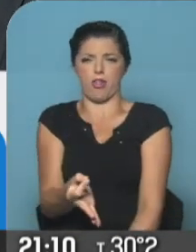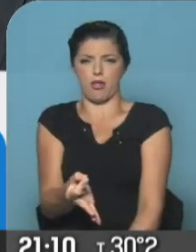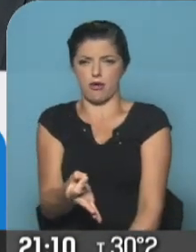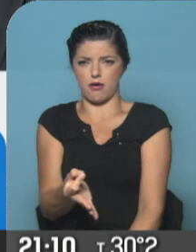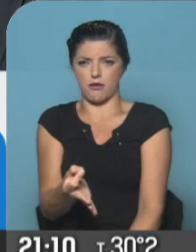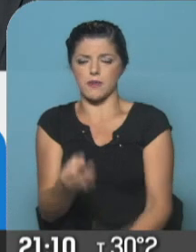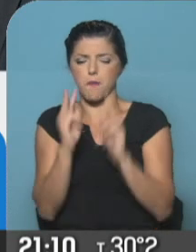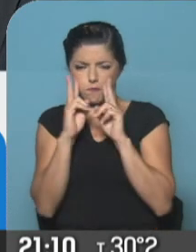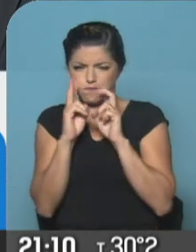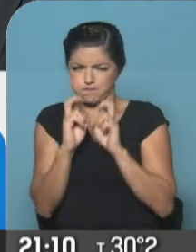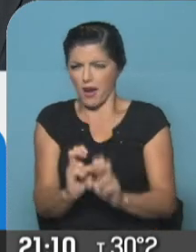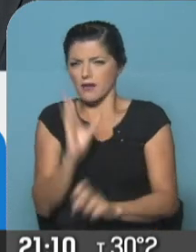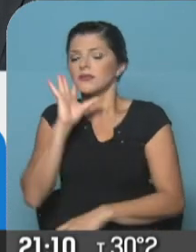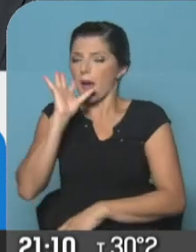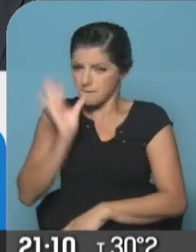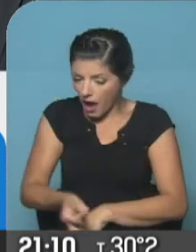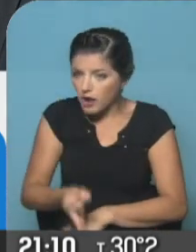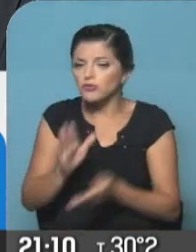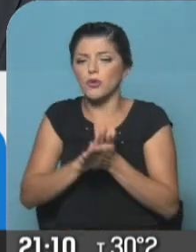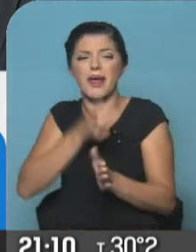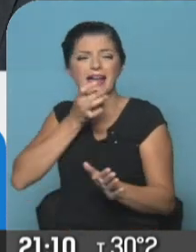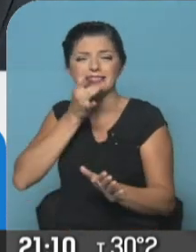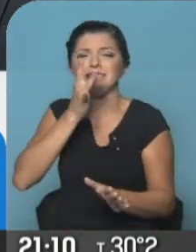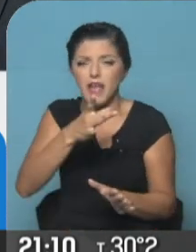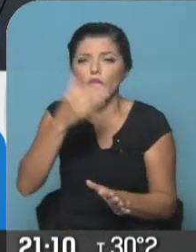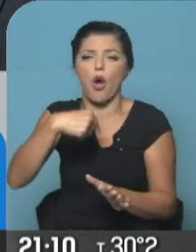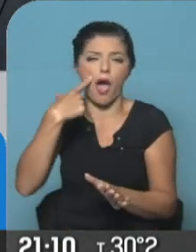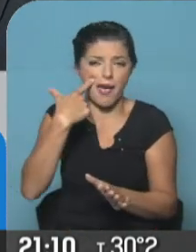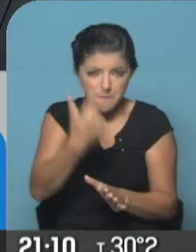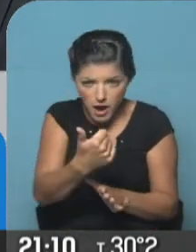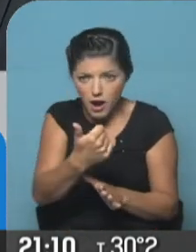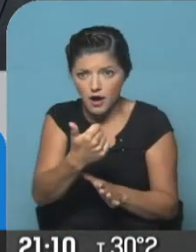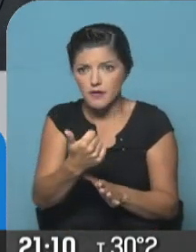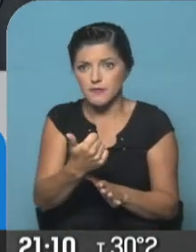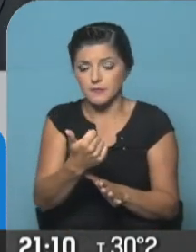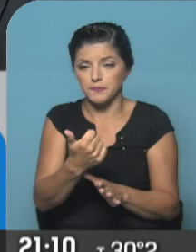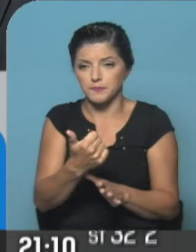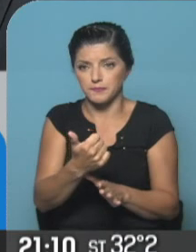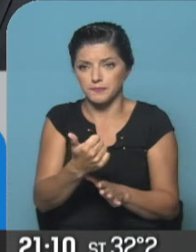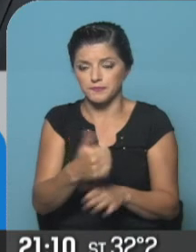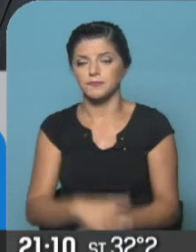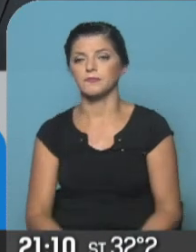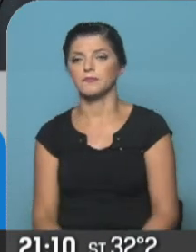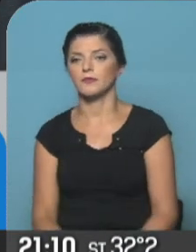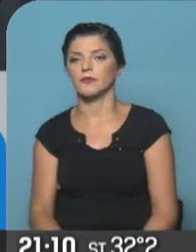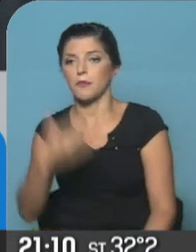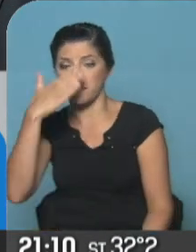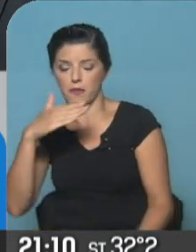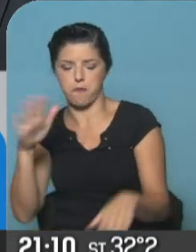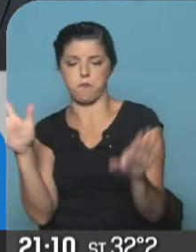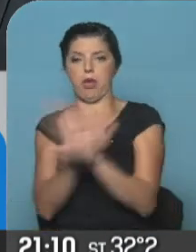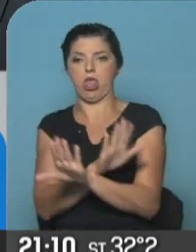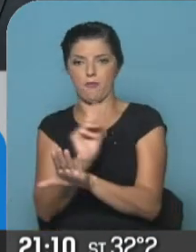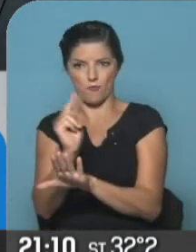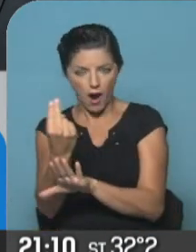el caso del atentado terrorista más importante que sufrió nuestro país, no casualmente apareció muerto. A Nisman